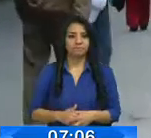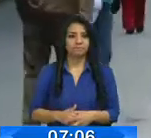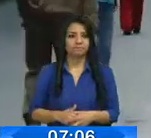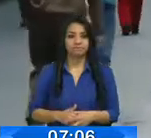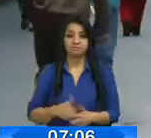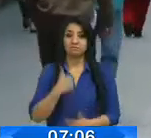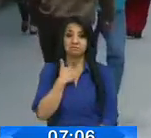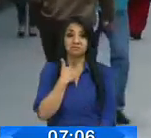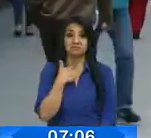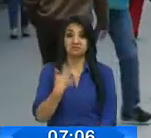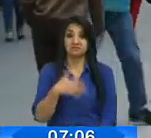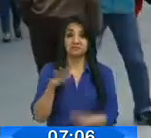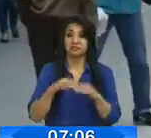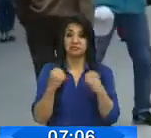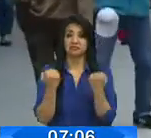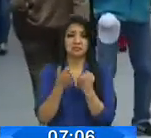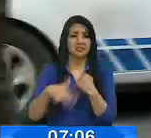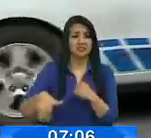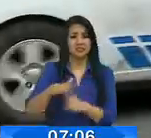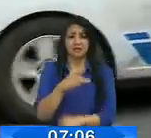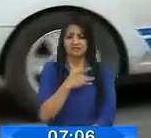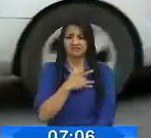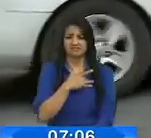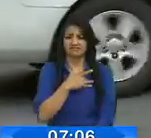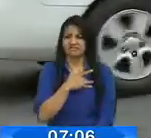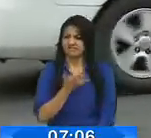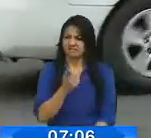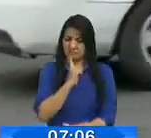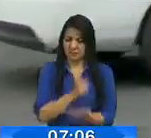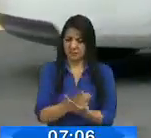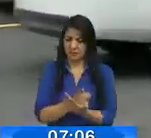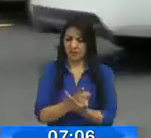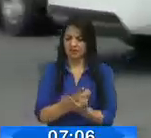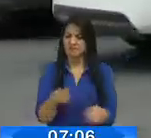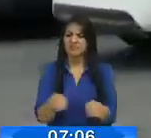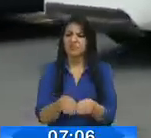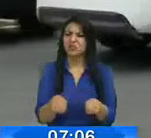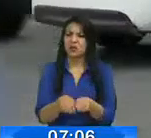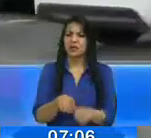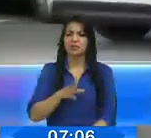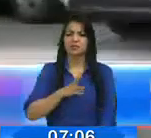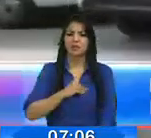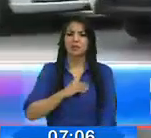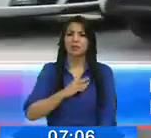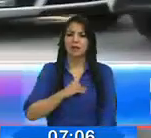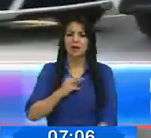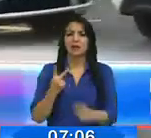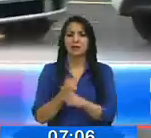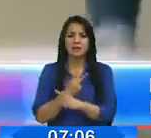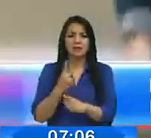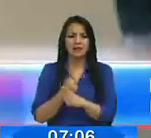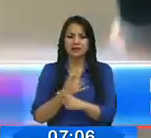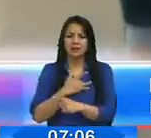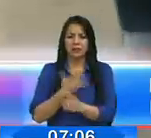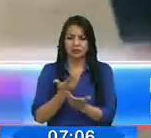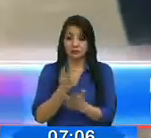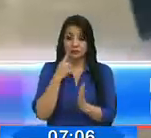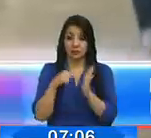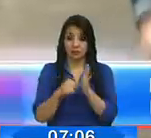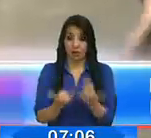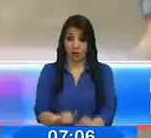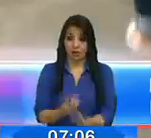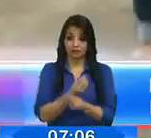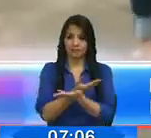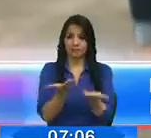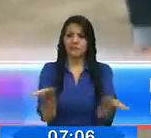cosas que suceden en la sociedad parecen sacadas de un guión de alguna telenovela donde la ficción está presente. El caso que esta vez les